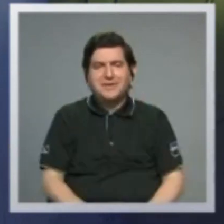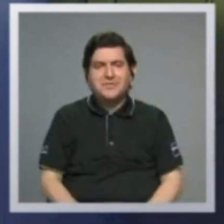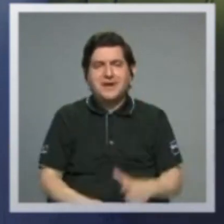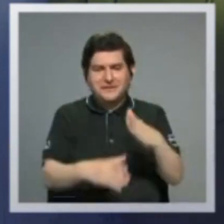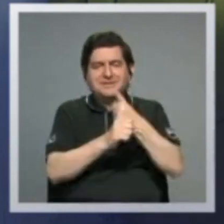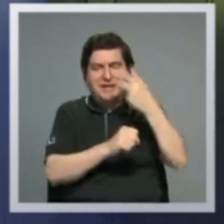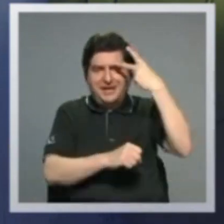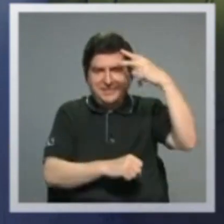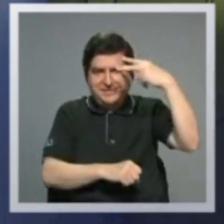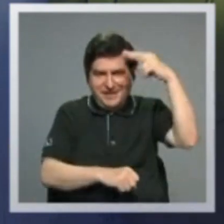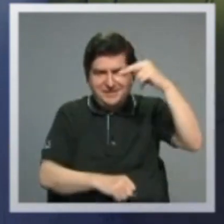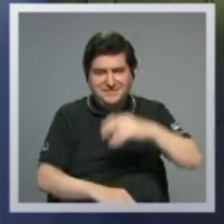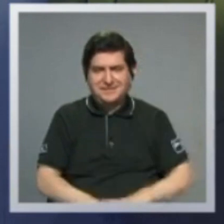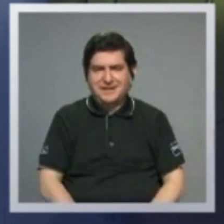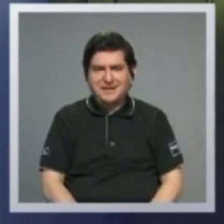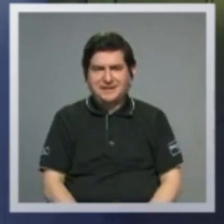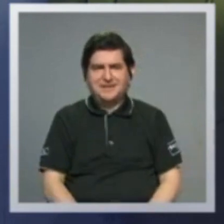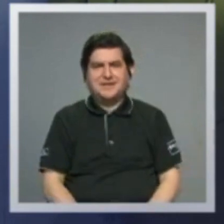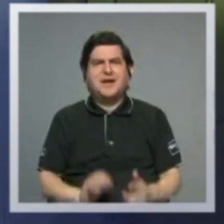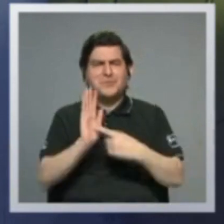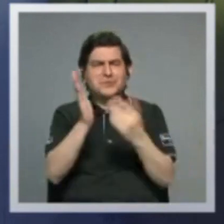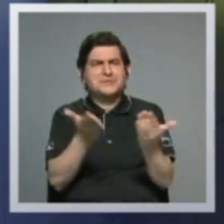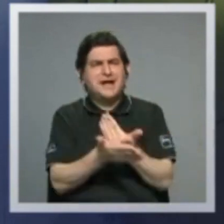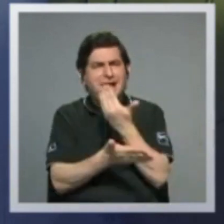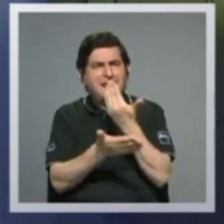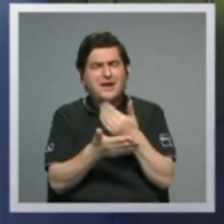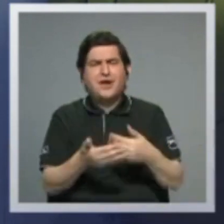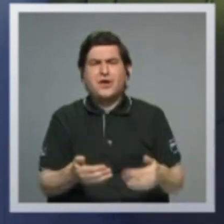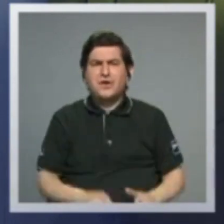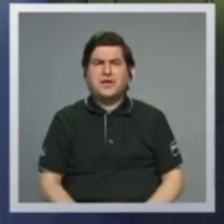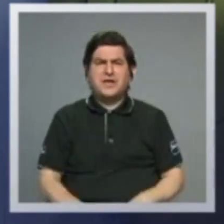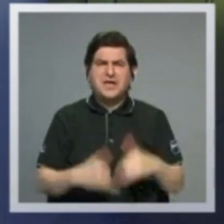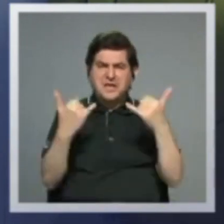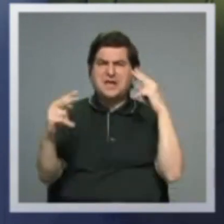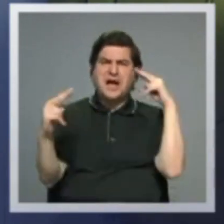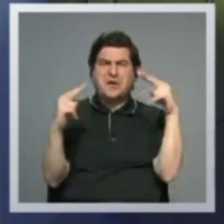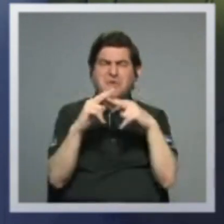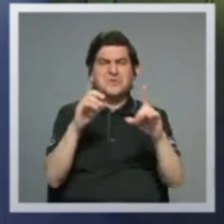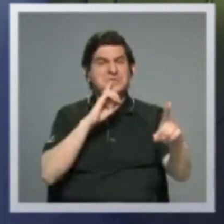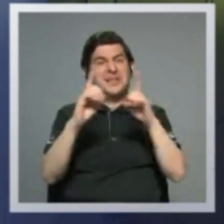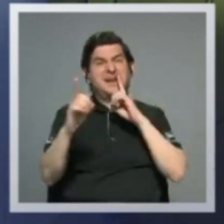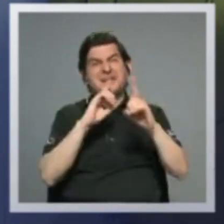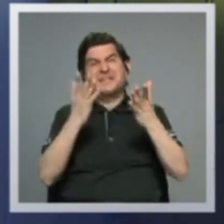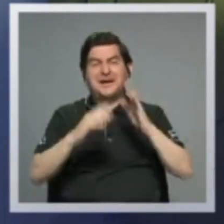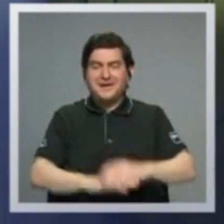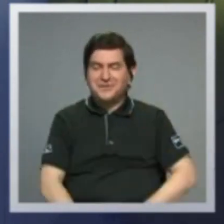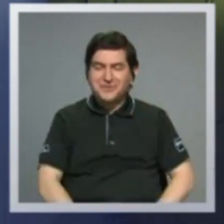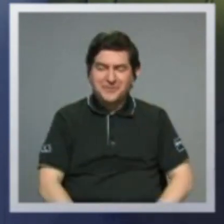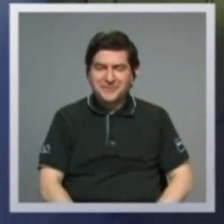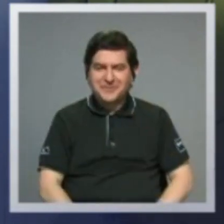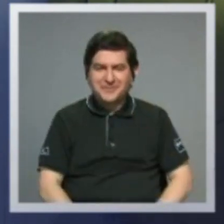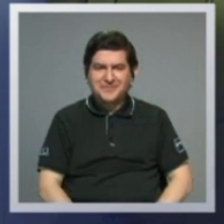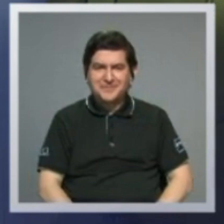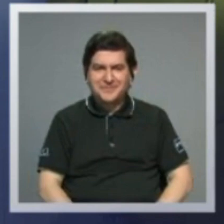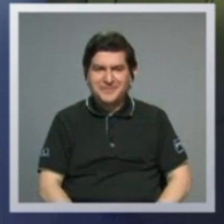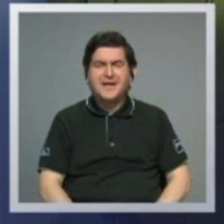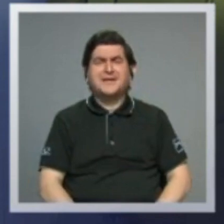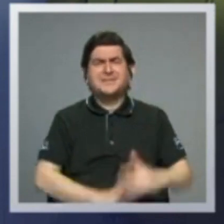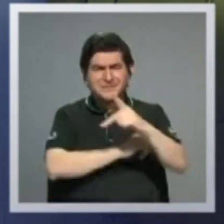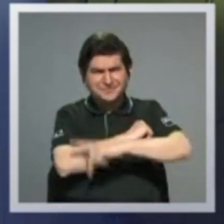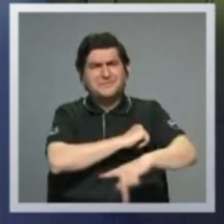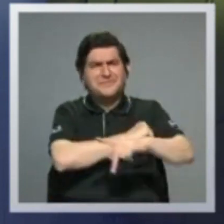en México, ahí presentábamos algo novedoso y pues ya se conocían hasta el diálogo. Entonces somos países